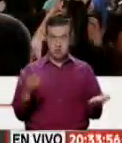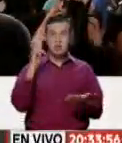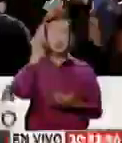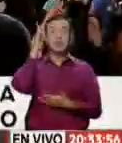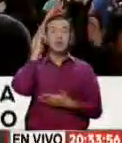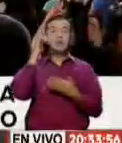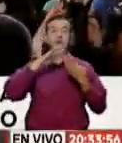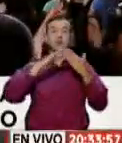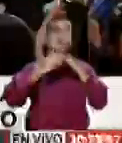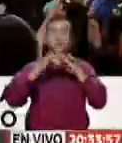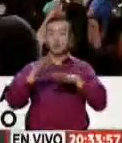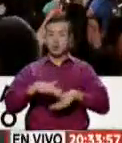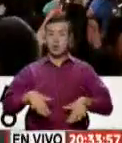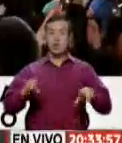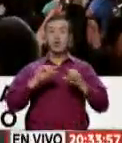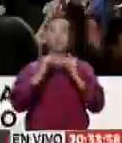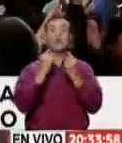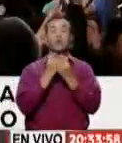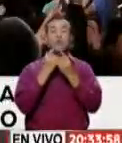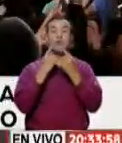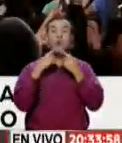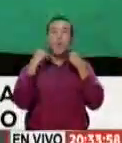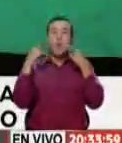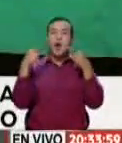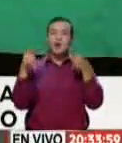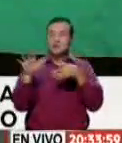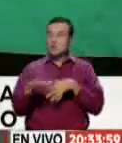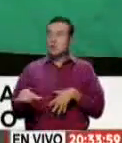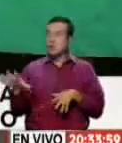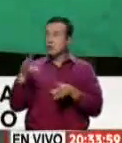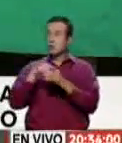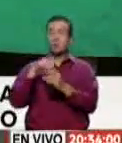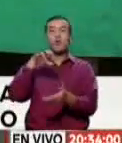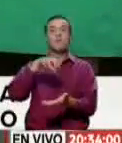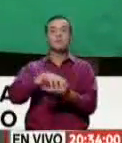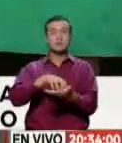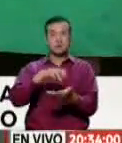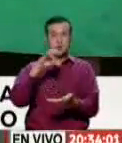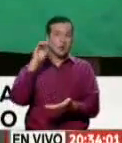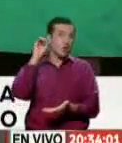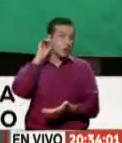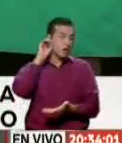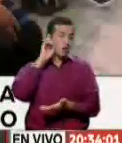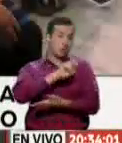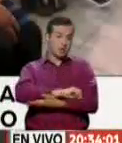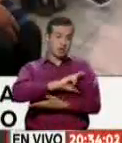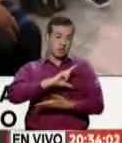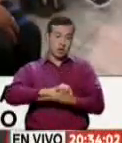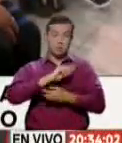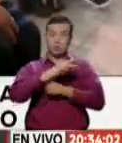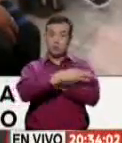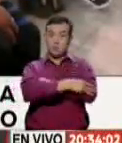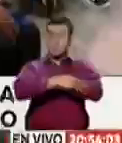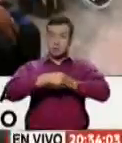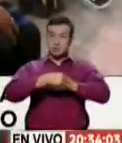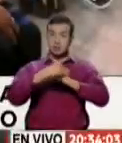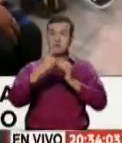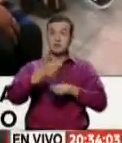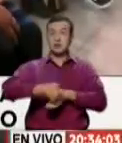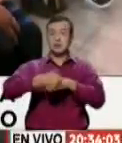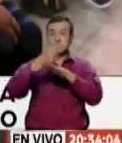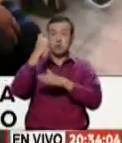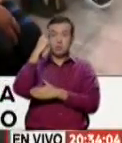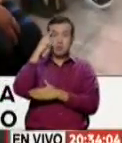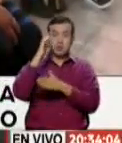Dirigentes de las comunidades de la nacionalidad Huaudani en las provincias de Orellana, Napo y Pastaza se reunieron con las autoridades